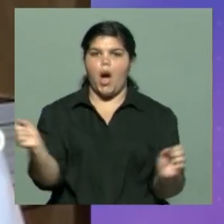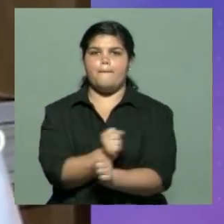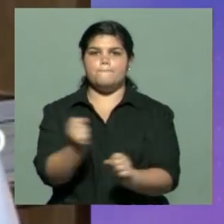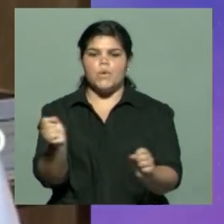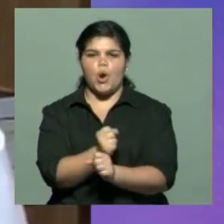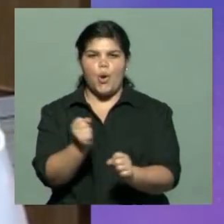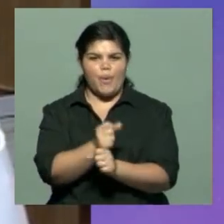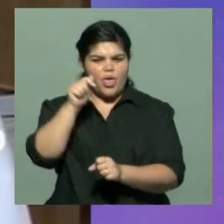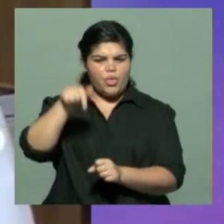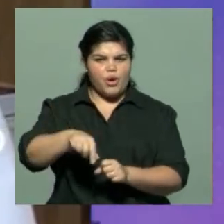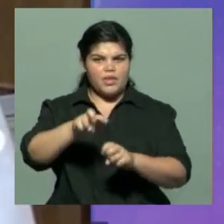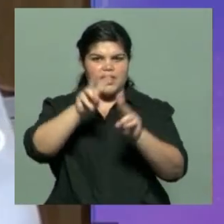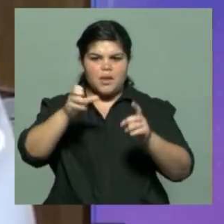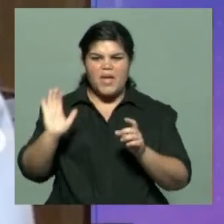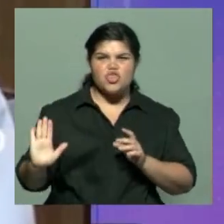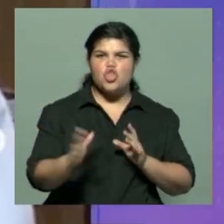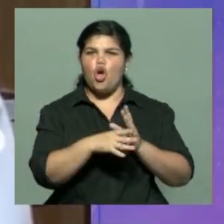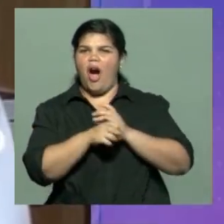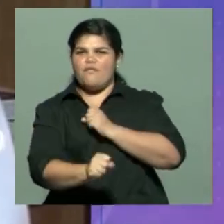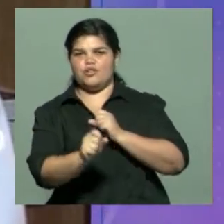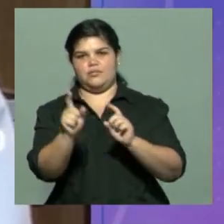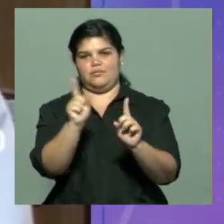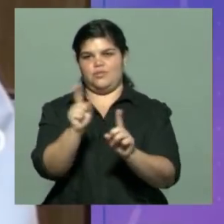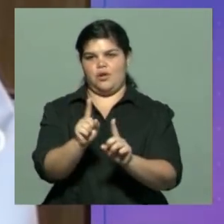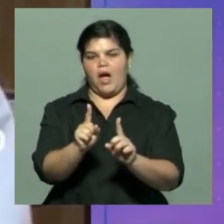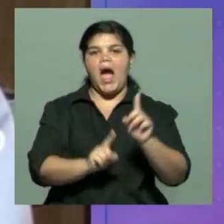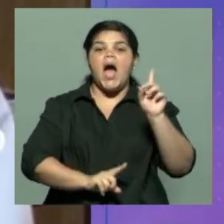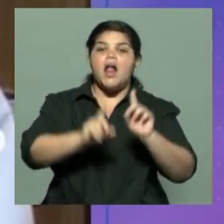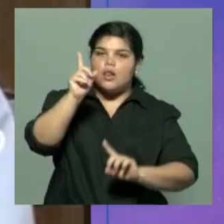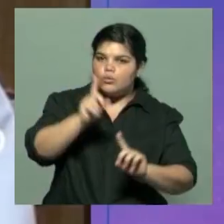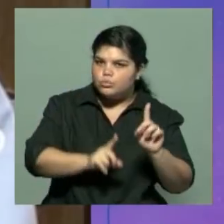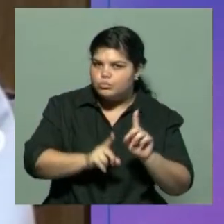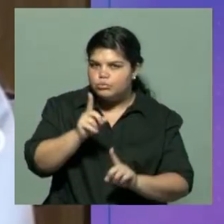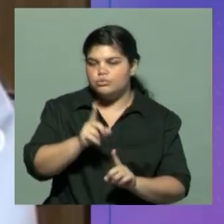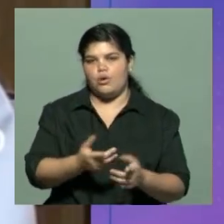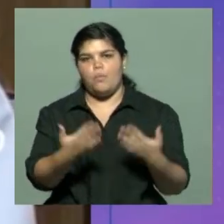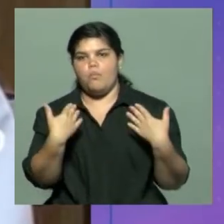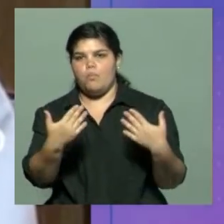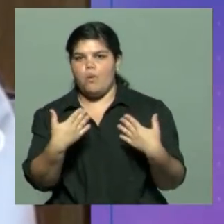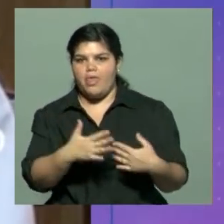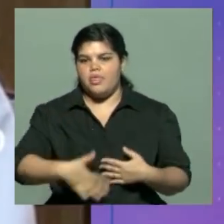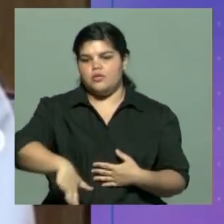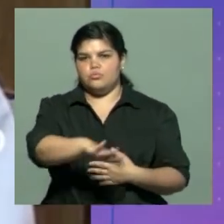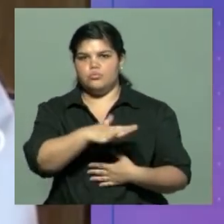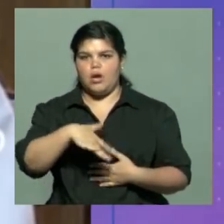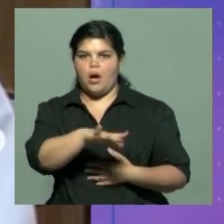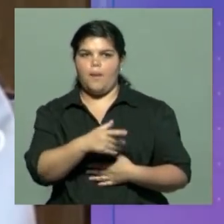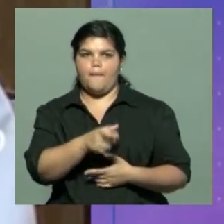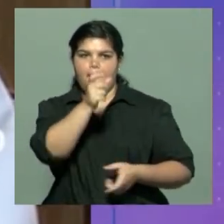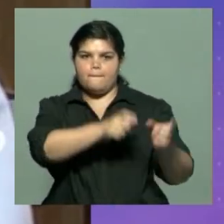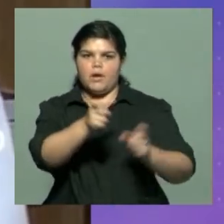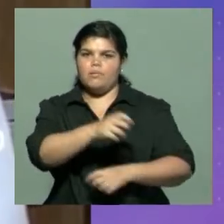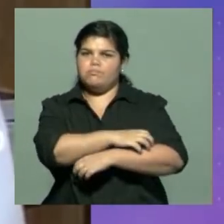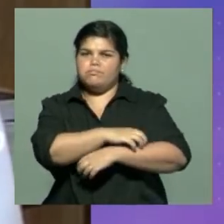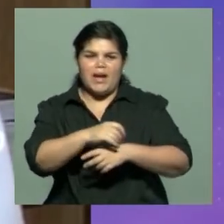mundo se haga un aborto, sino que ante ciertas circunstancias, la pobre desgraciadita que no tiene ningún